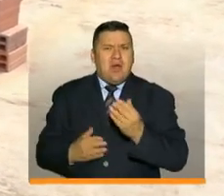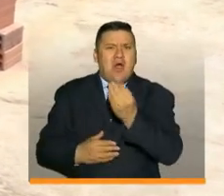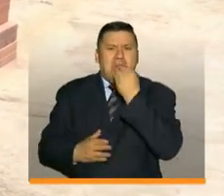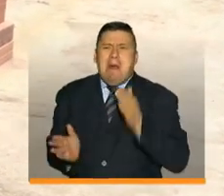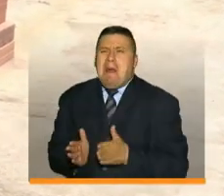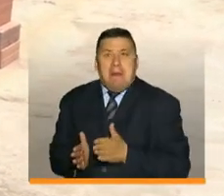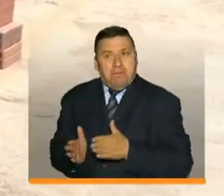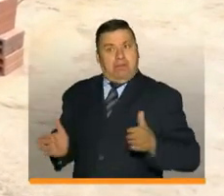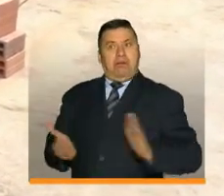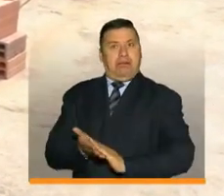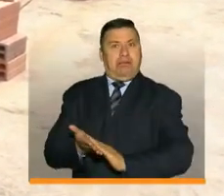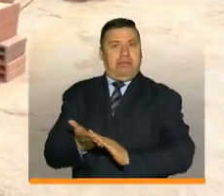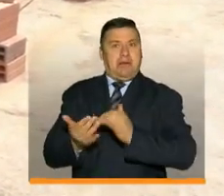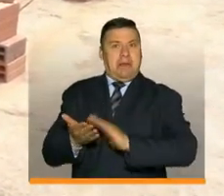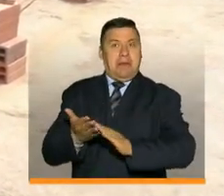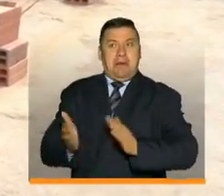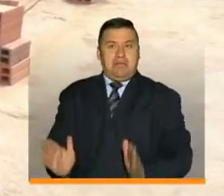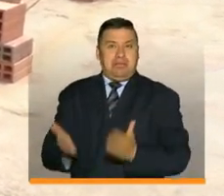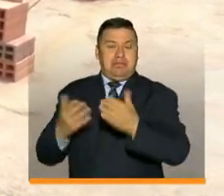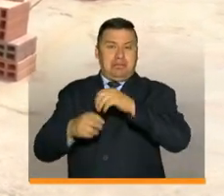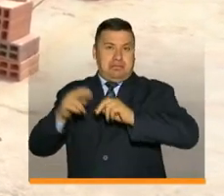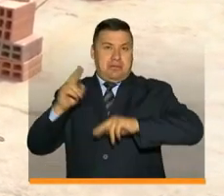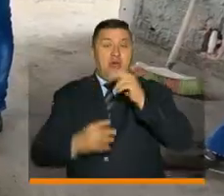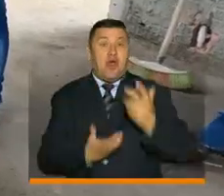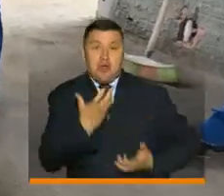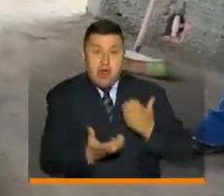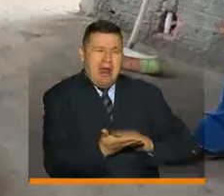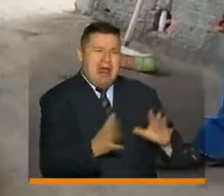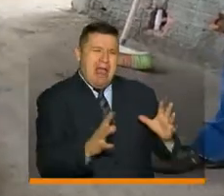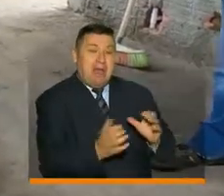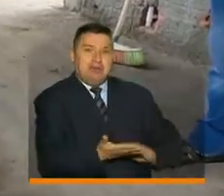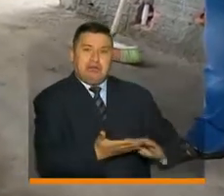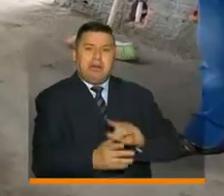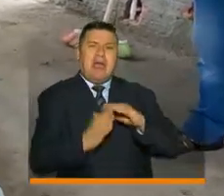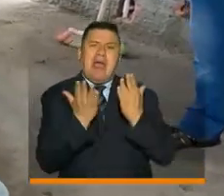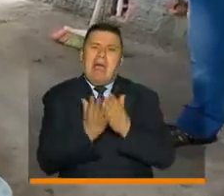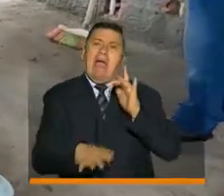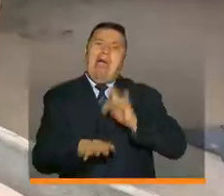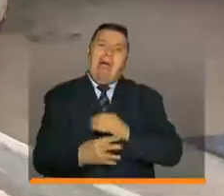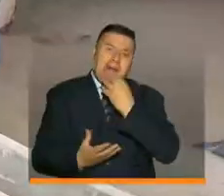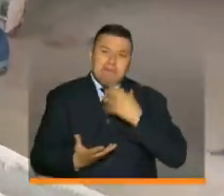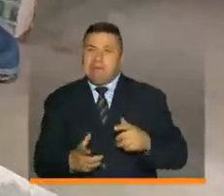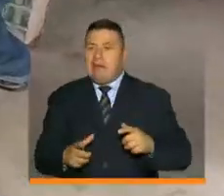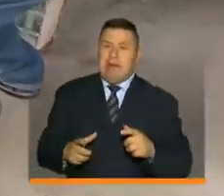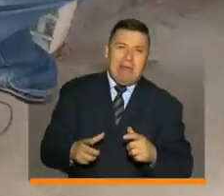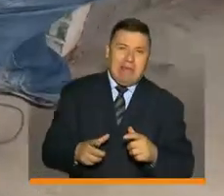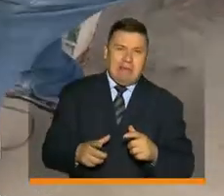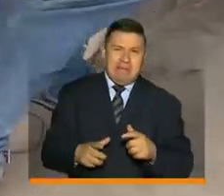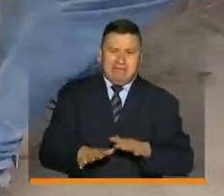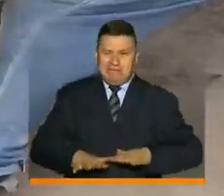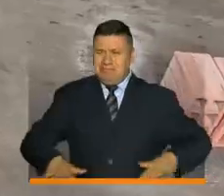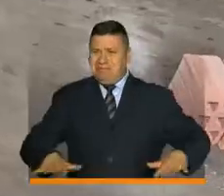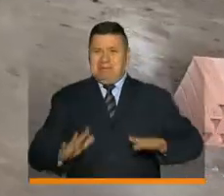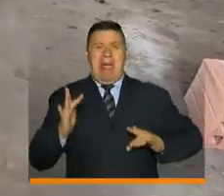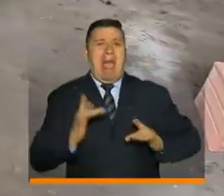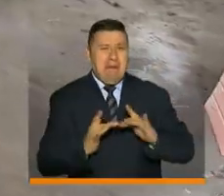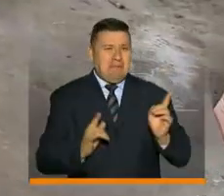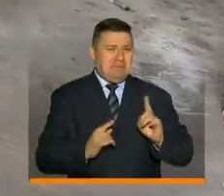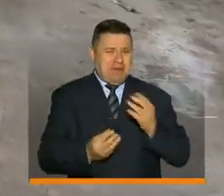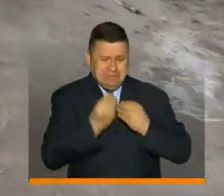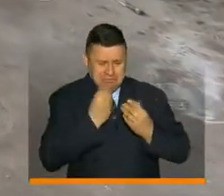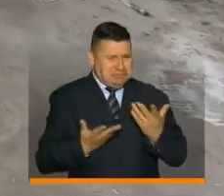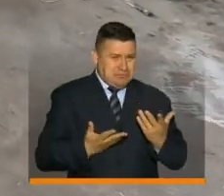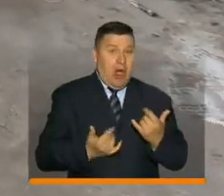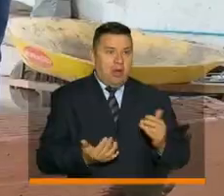comedor escolar y la reestructuración de la cocina. Los estudiantes tenían que tomar sus alimentos en un ambiente que no era adecuado para el consumo